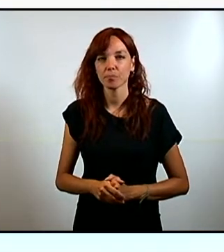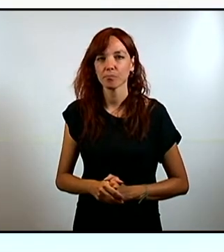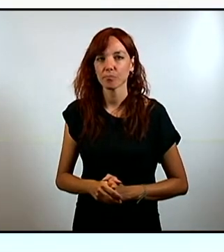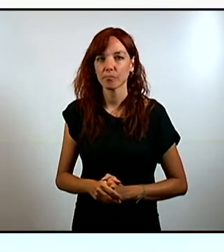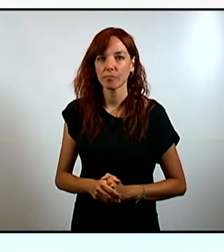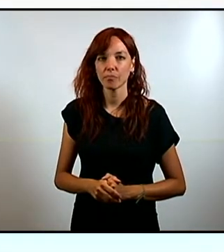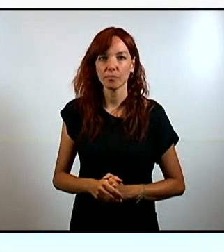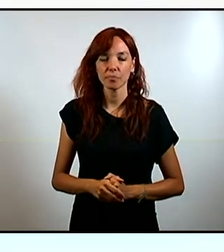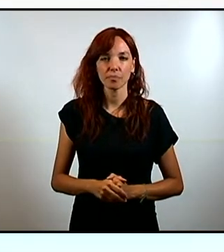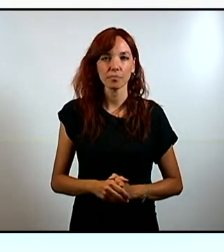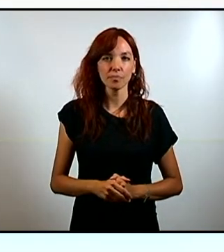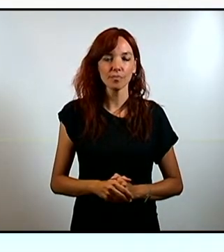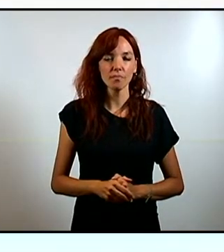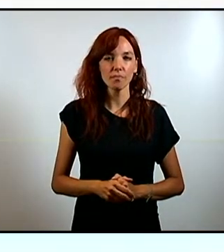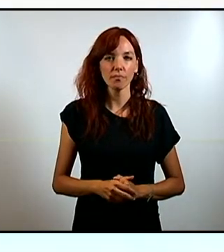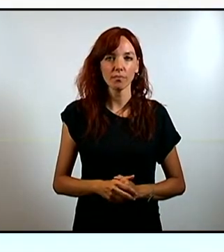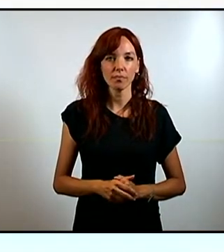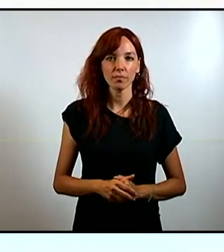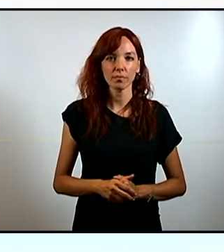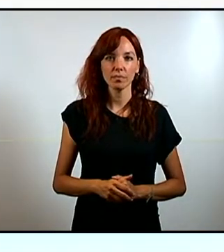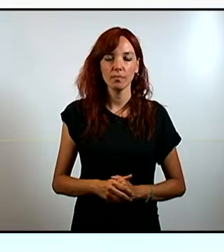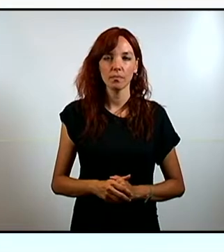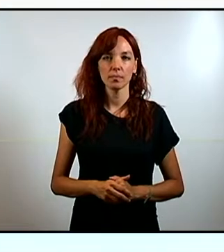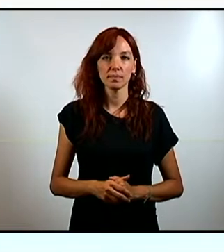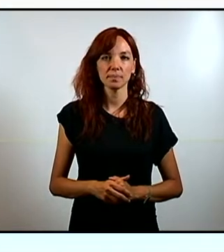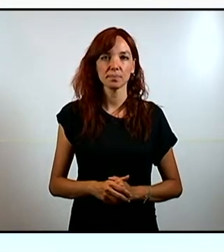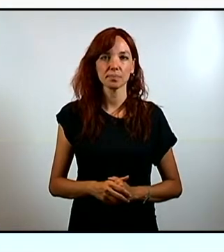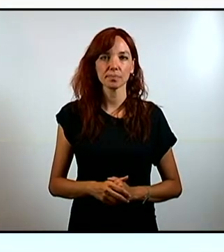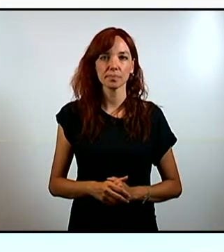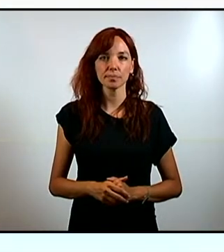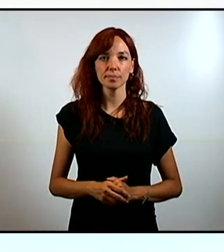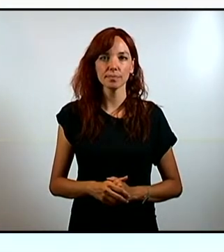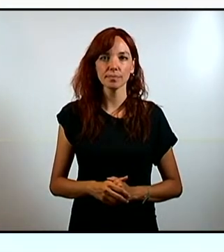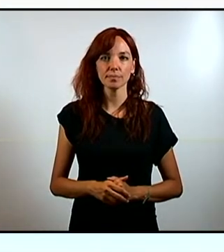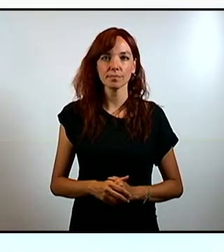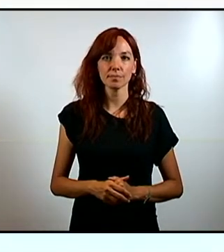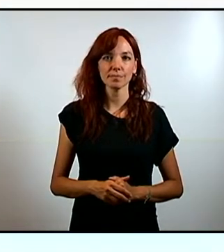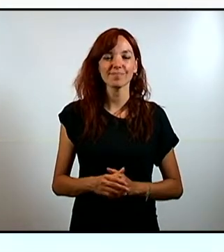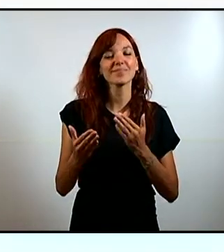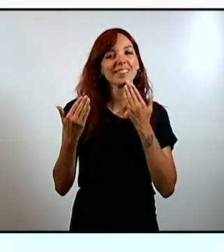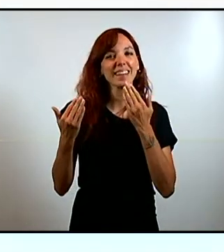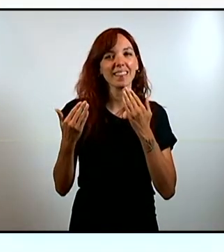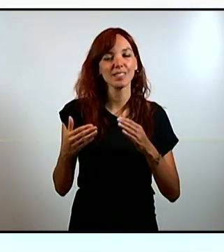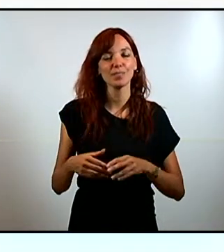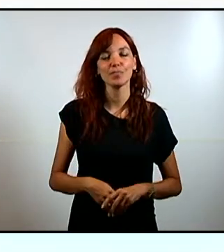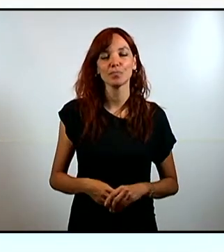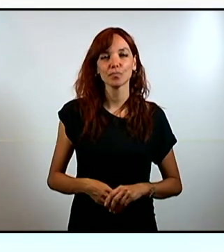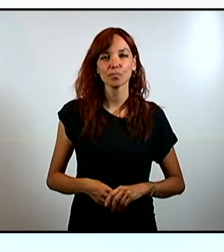Muchas gracias.